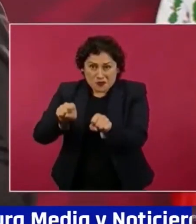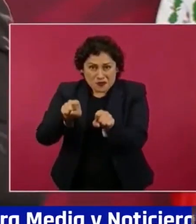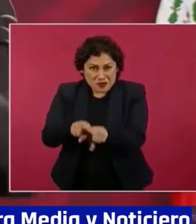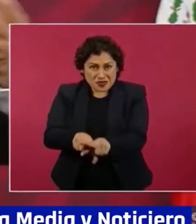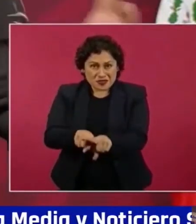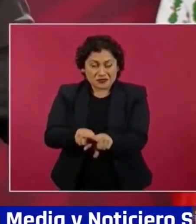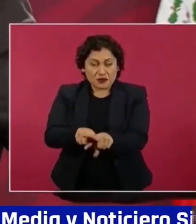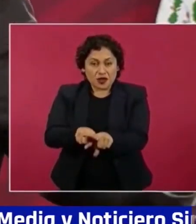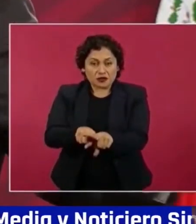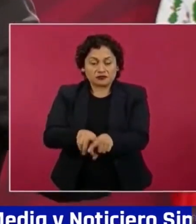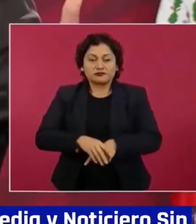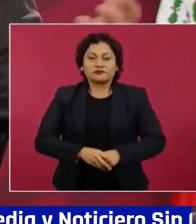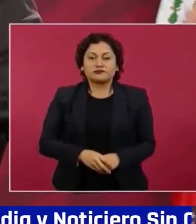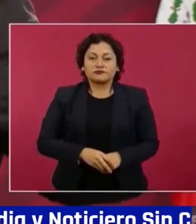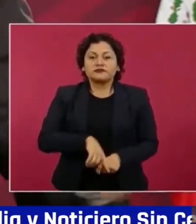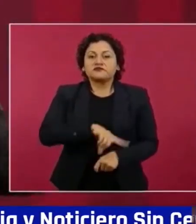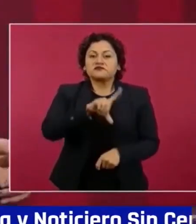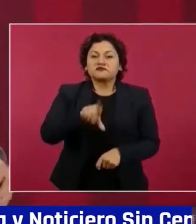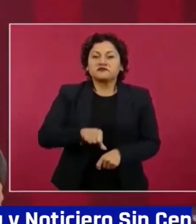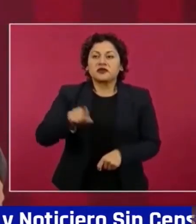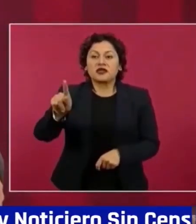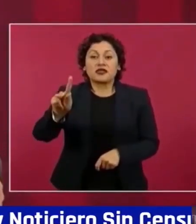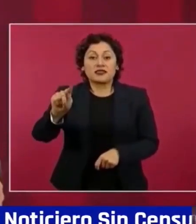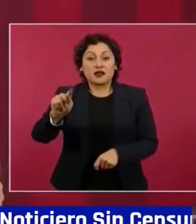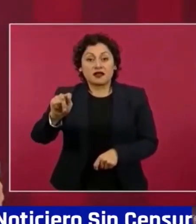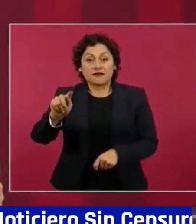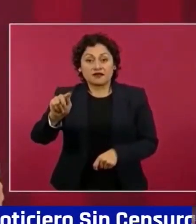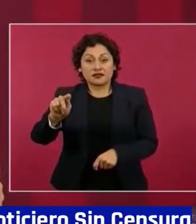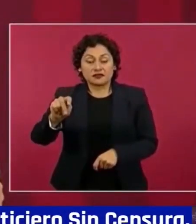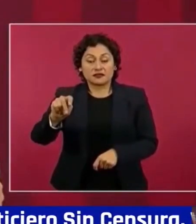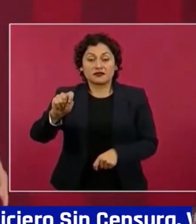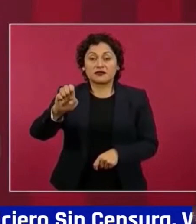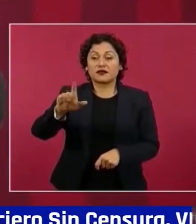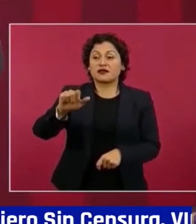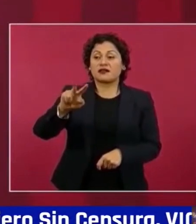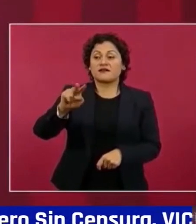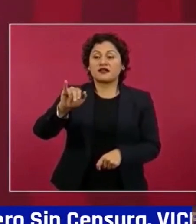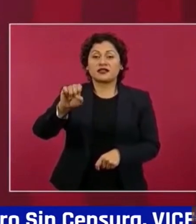Y Televisa, lo mismo.